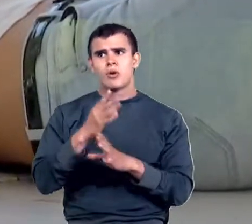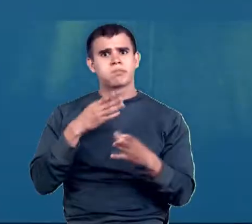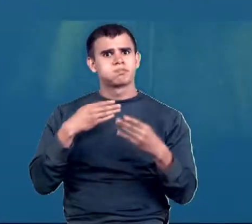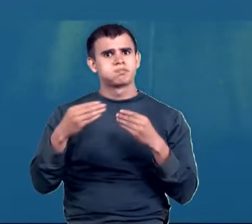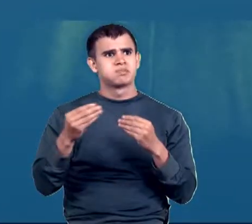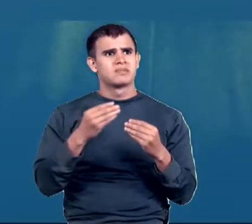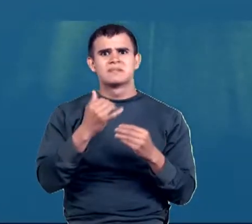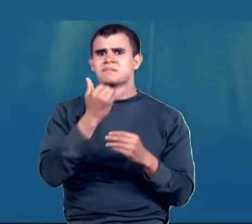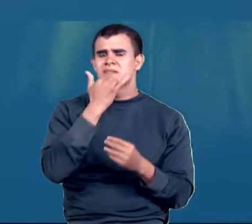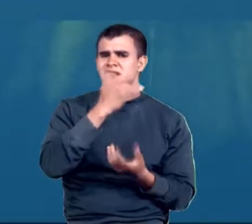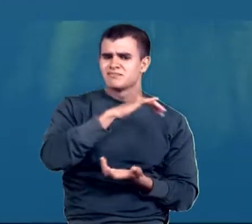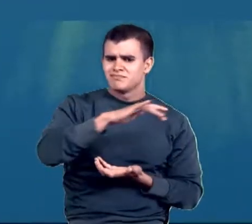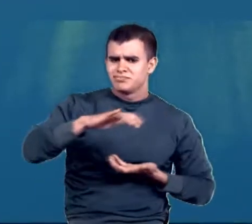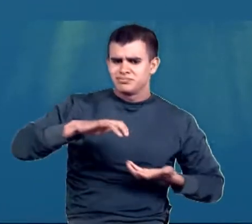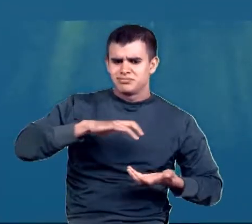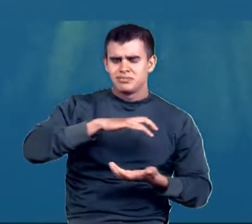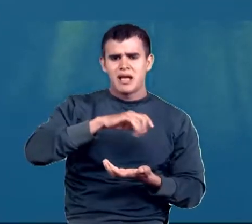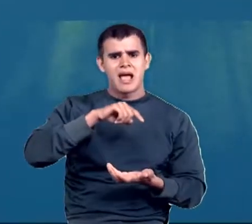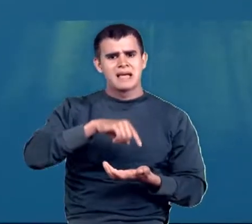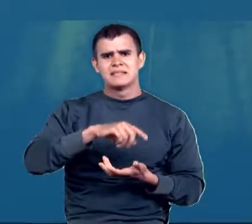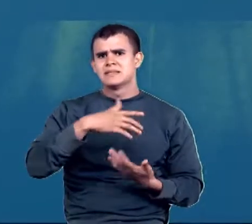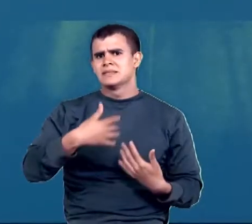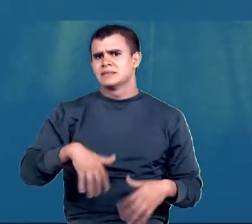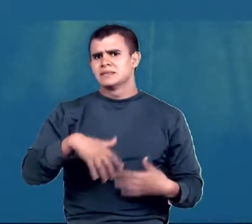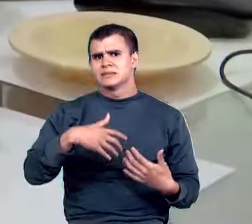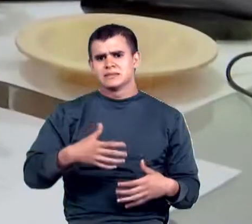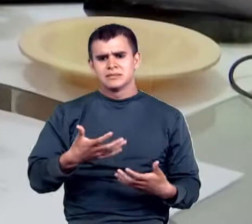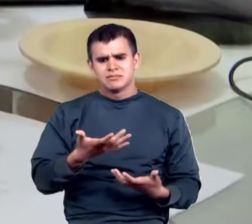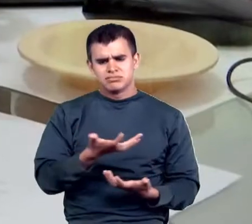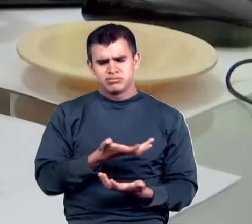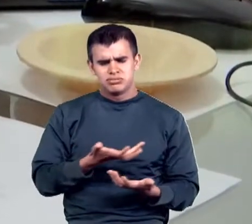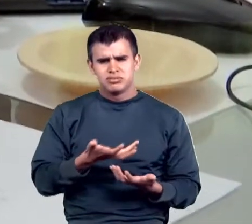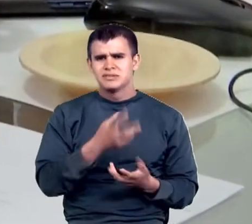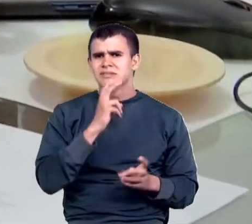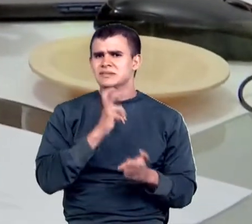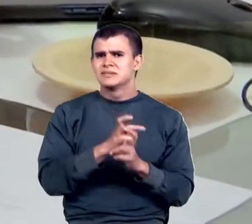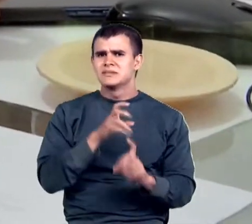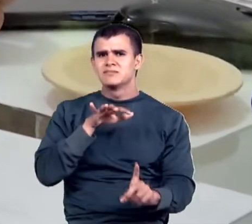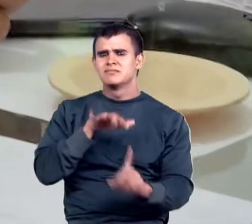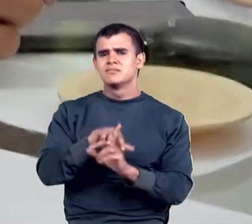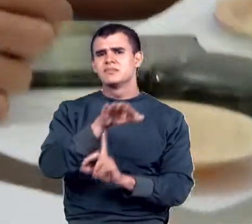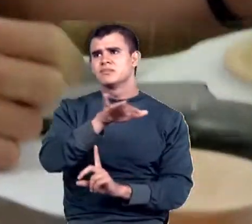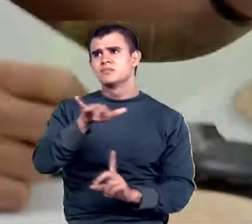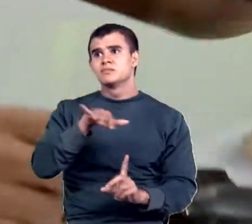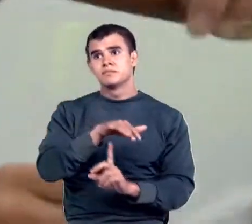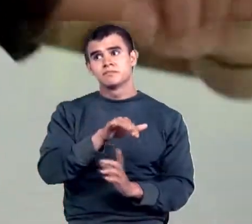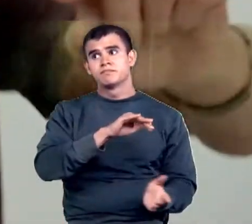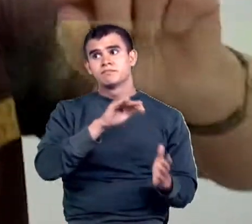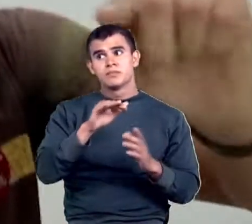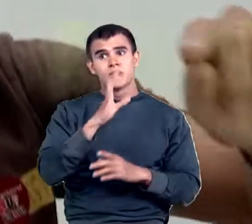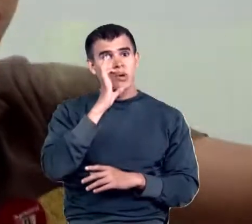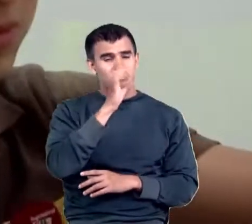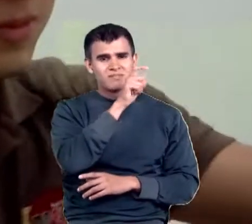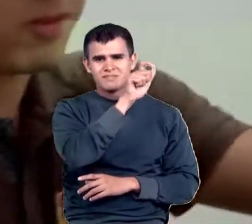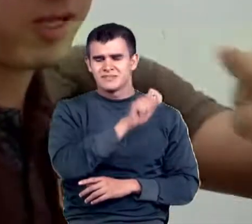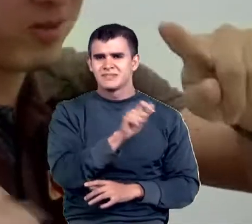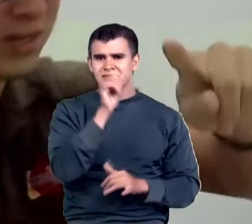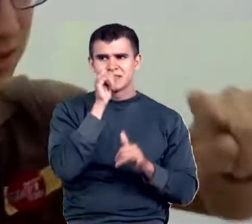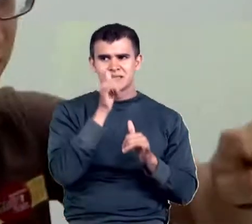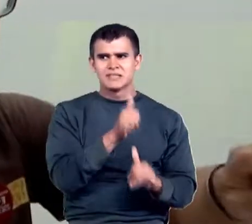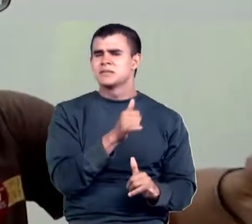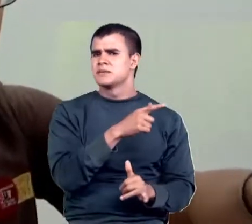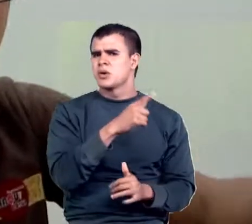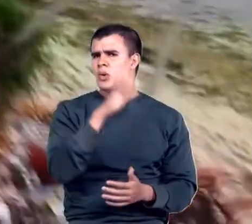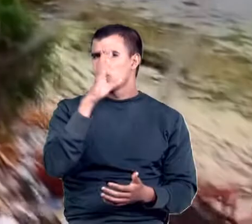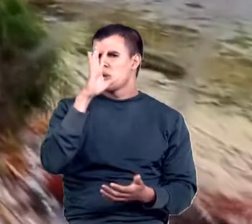ecosistema están viviendo un problema medioambiental. El caleño Carlos Llanos, fundador de Maquinnovación, relató por qué decidieron